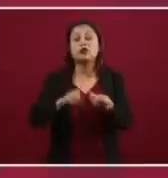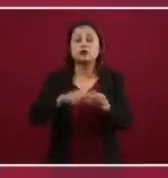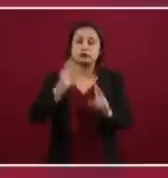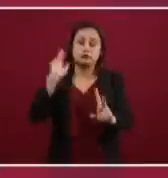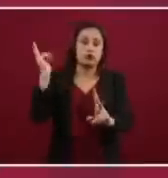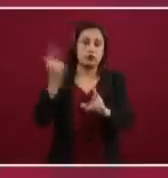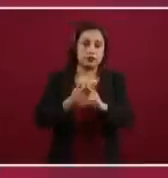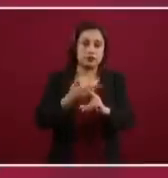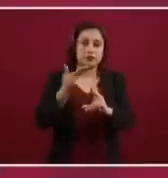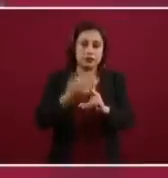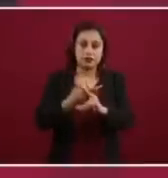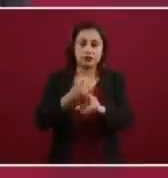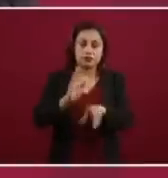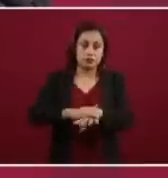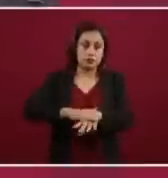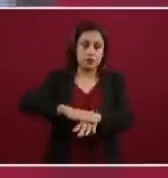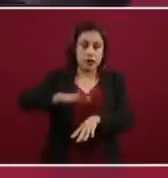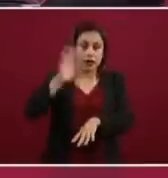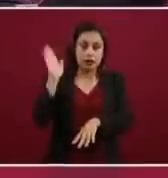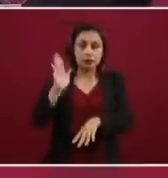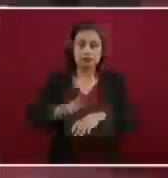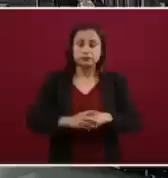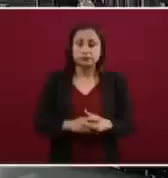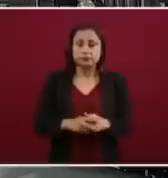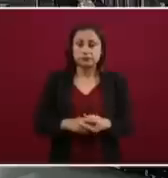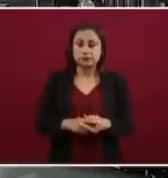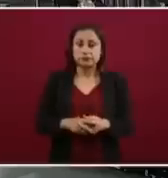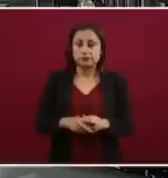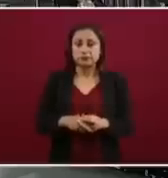homicidios. Hay